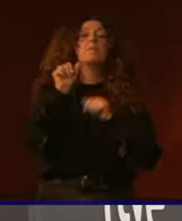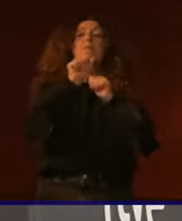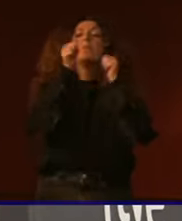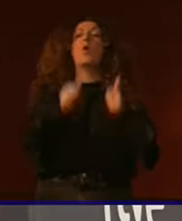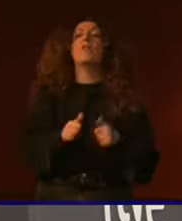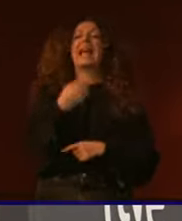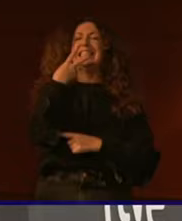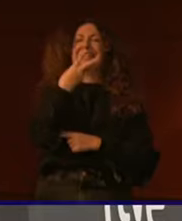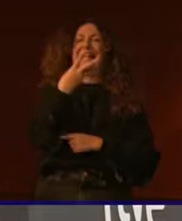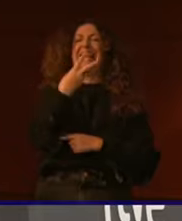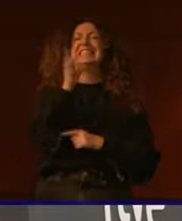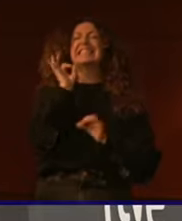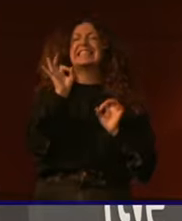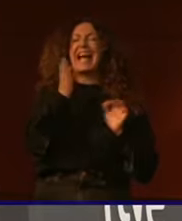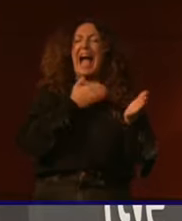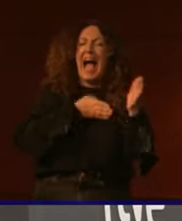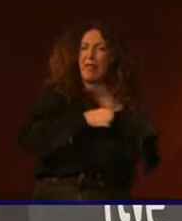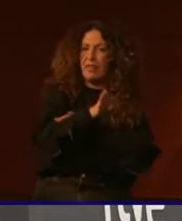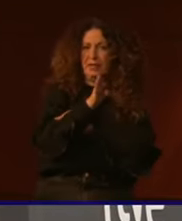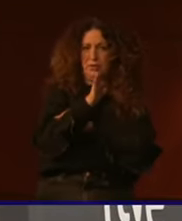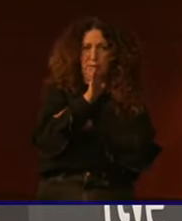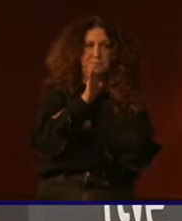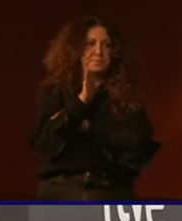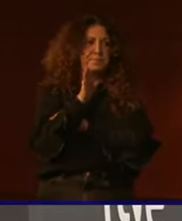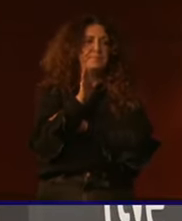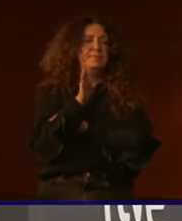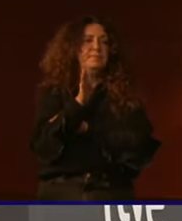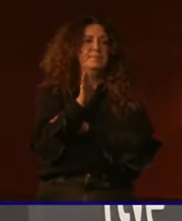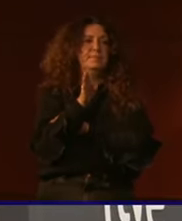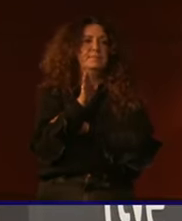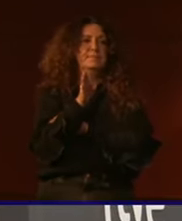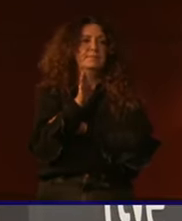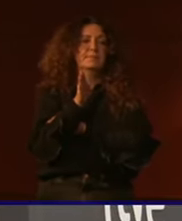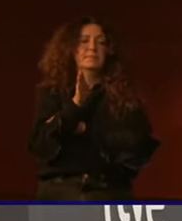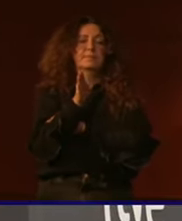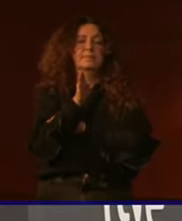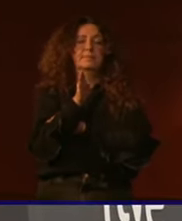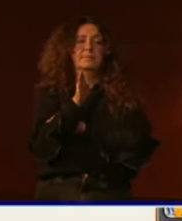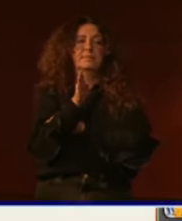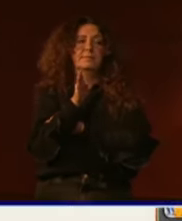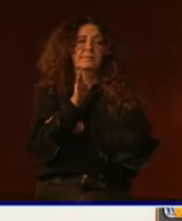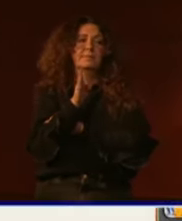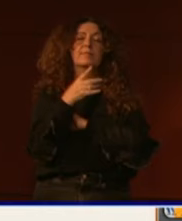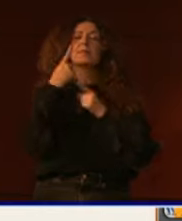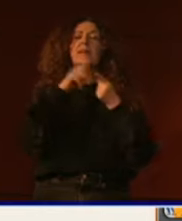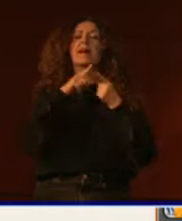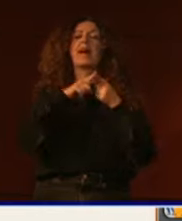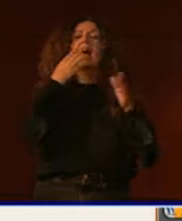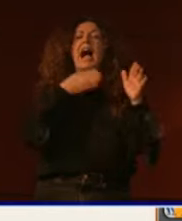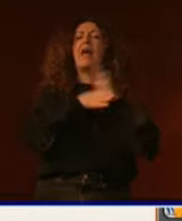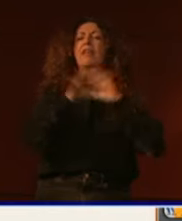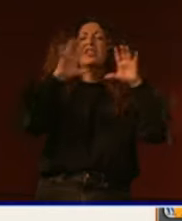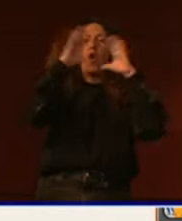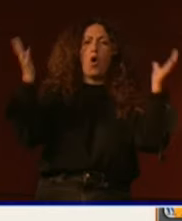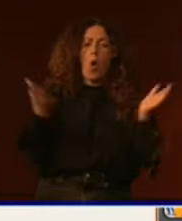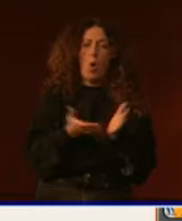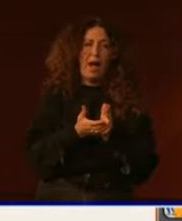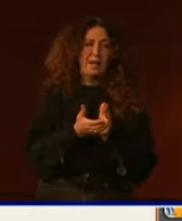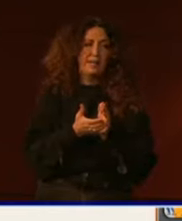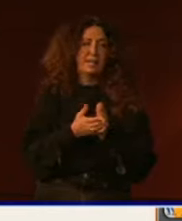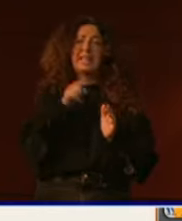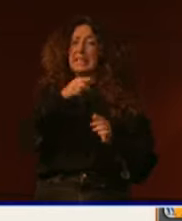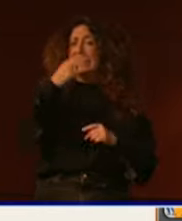modalidades de acceso de lo que se recoge de todos los documentos. Por un lado, un acceso global, que sería el